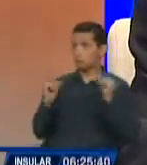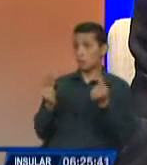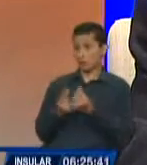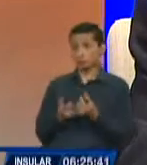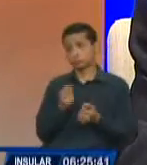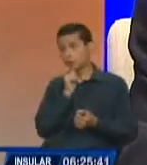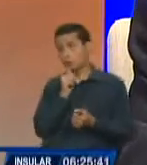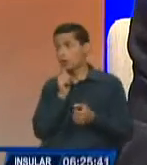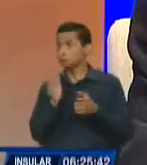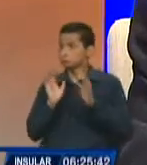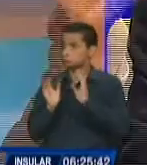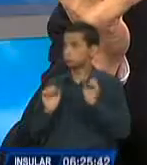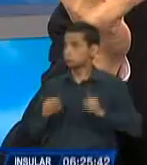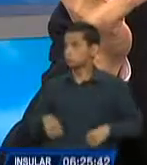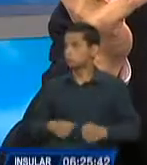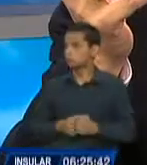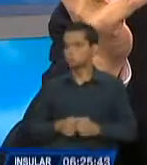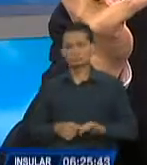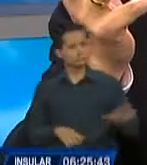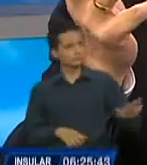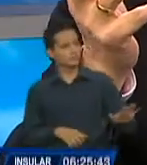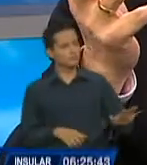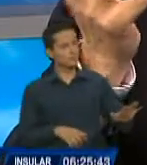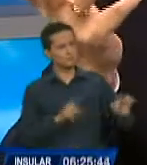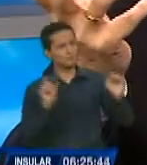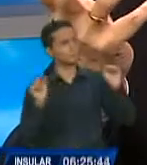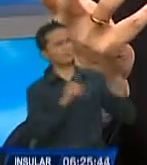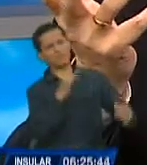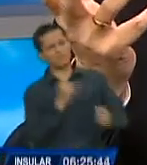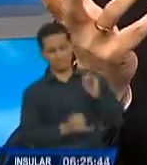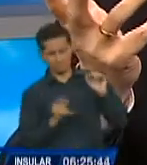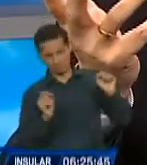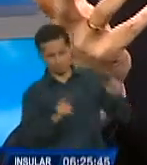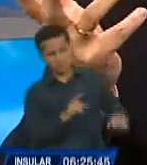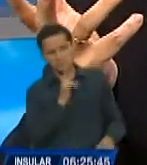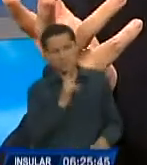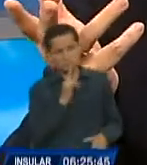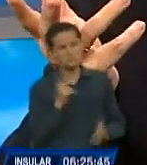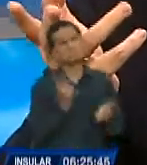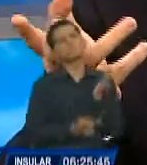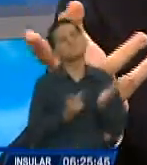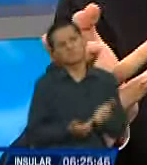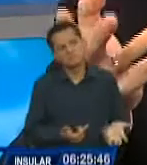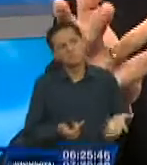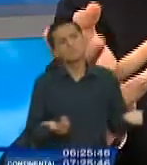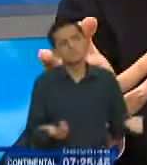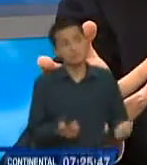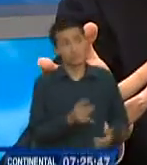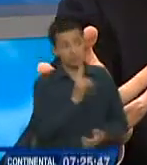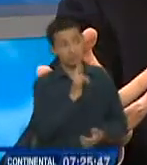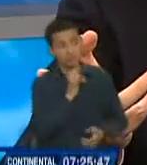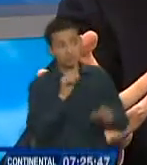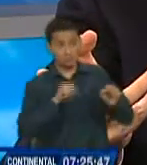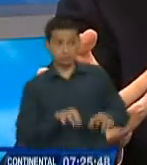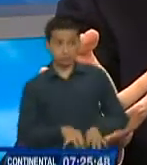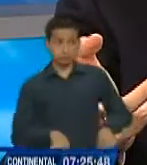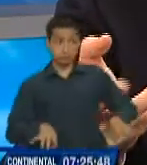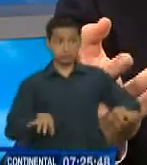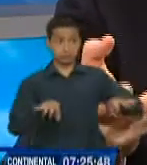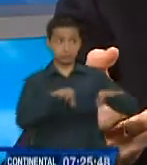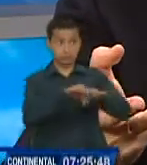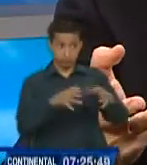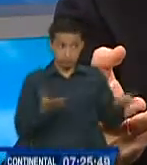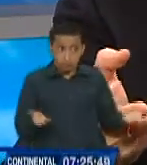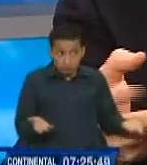el sector privado. Y ya para terminar, señor ministro, ¿qué pasa con Estados Unidos? Estados Unidos es un socio comercial tremendamente importante.